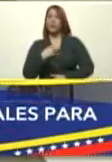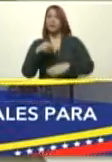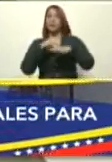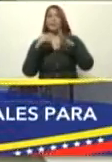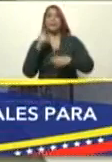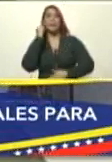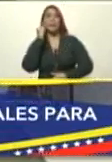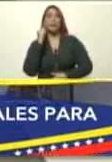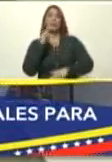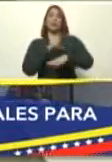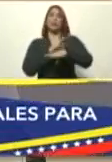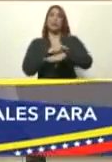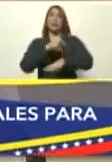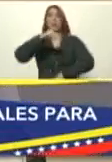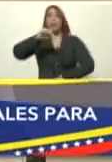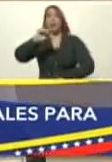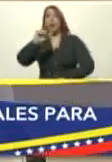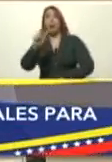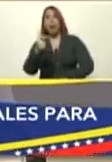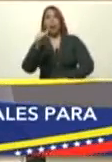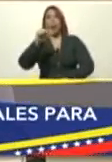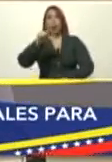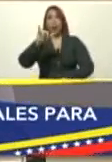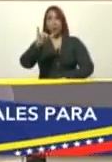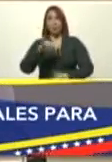la doctora Magaly Gutiérrez.